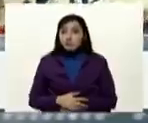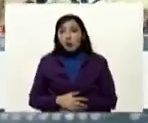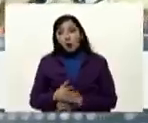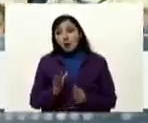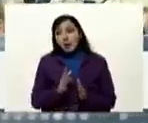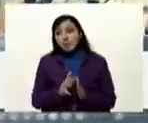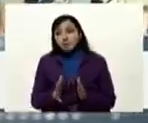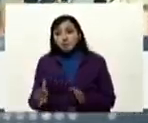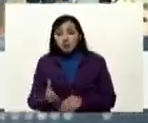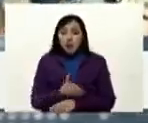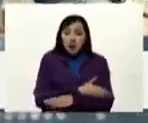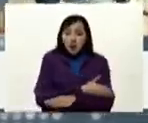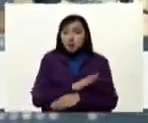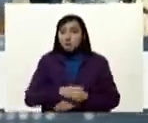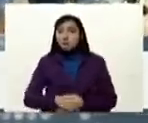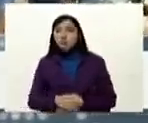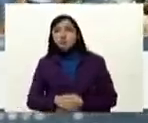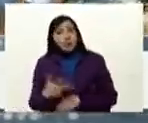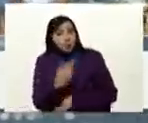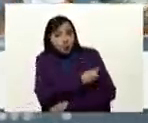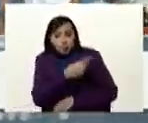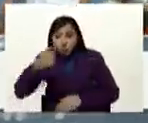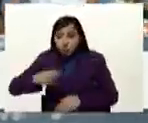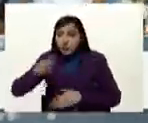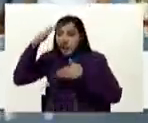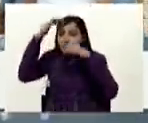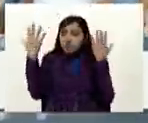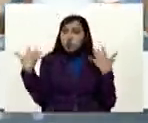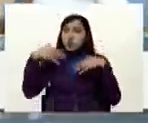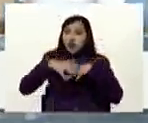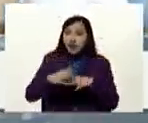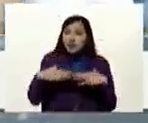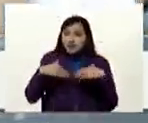rezagados en el plan de vacunación, y una atención integral